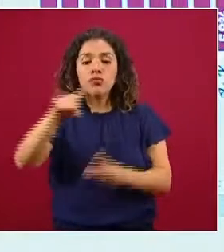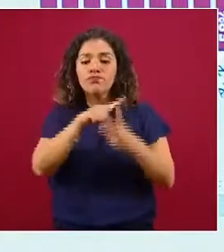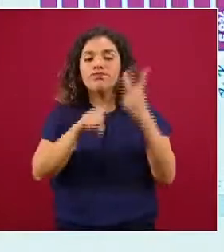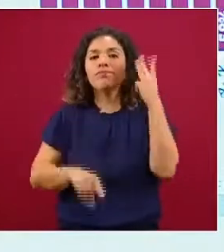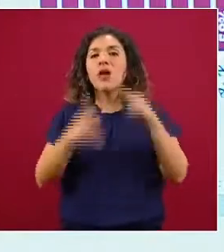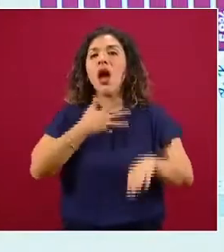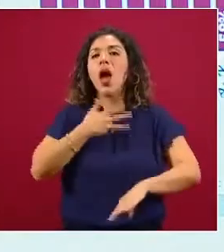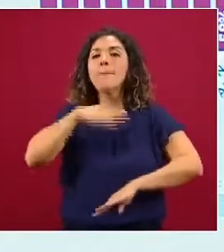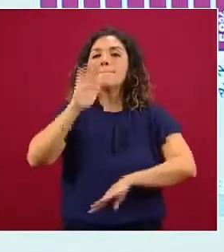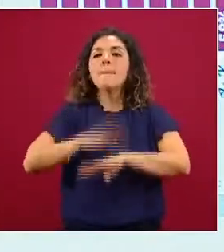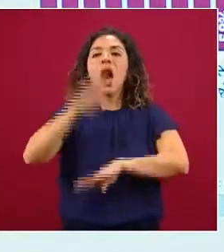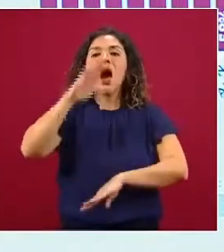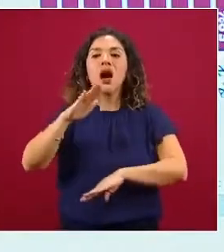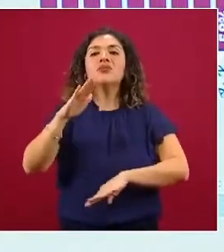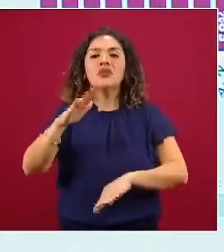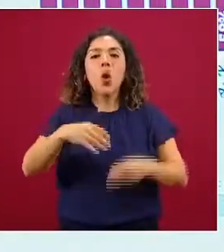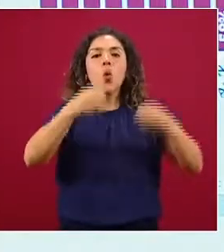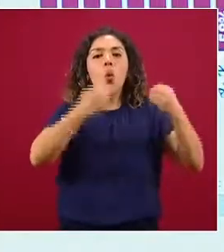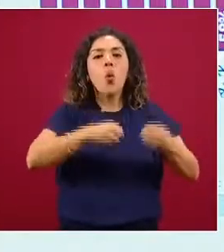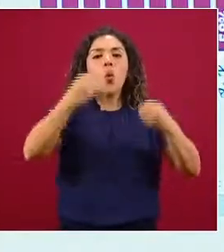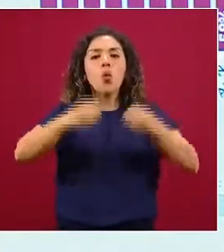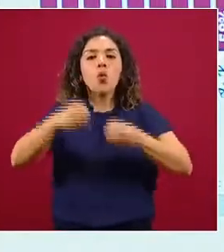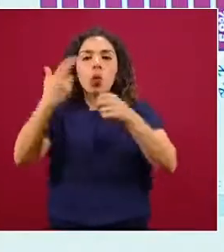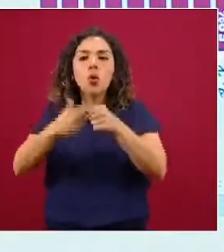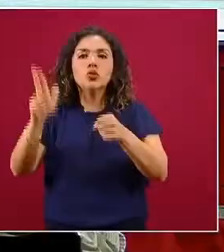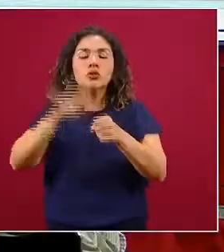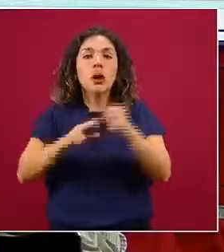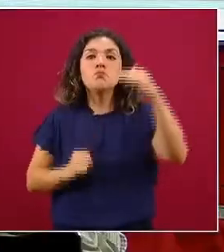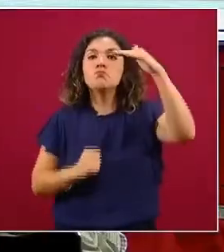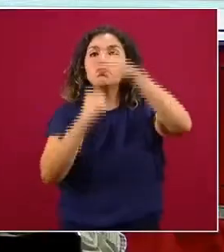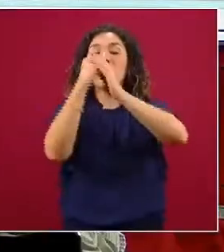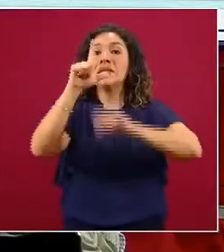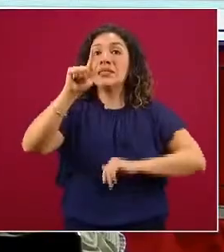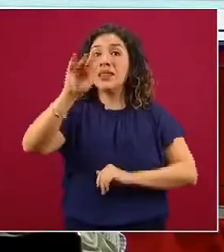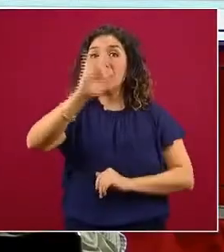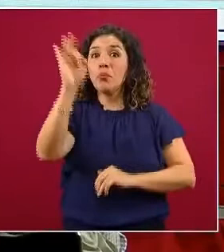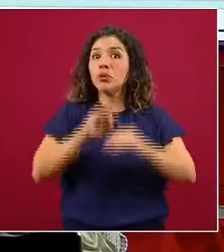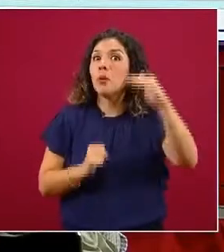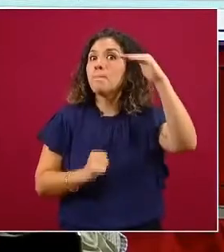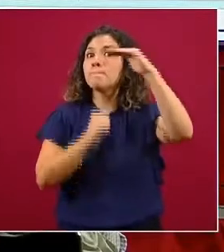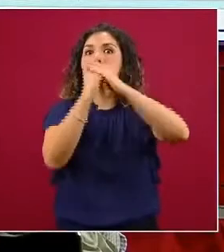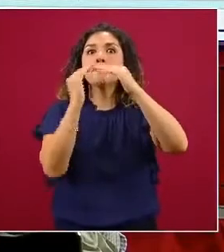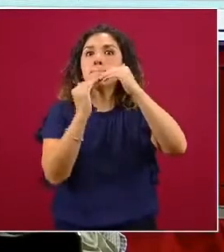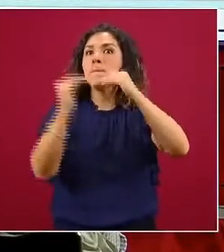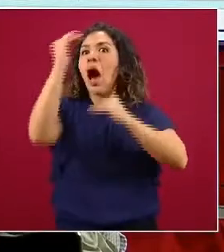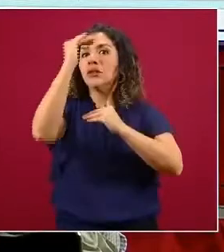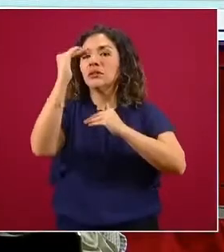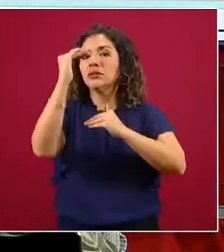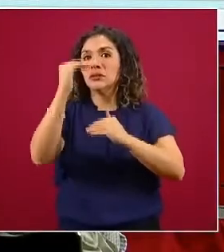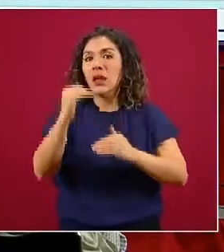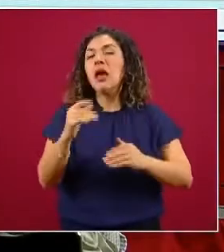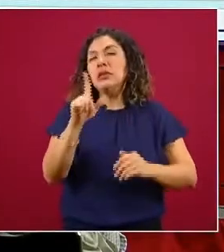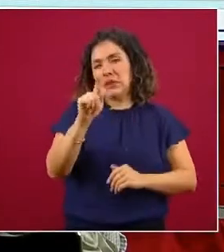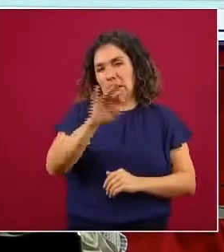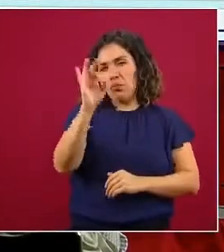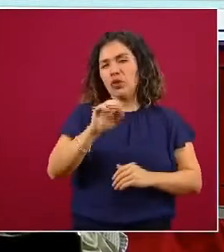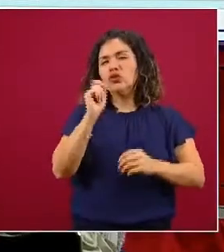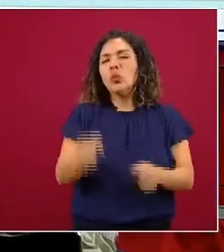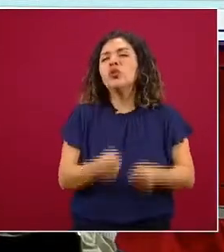tenido un porcentaje de ocupación que ha excedido el 70%, que es el nivel de seguridad en su